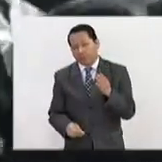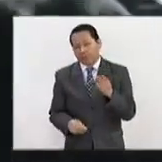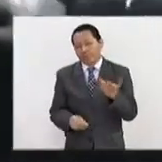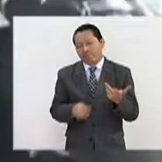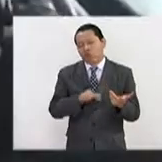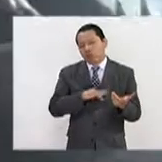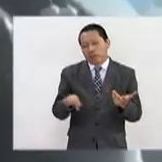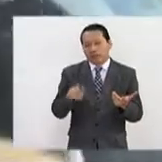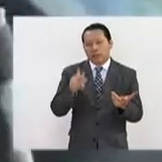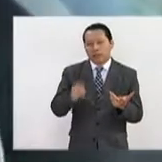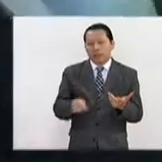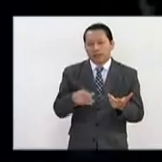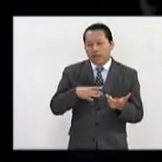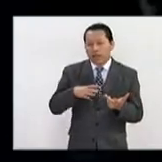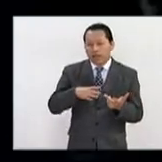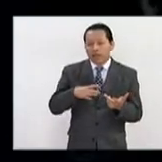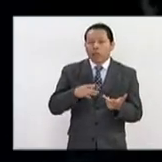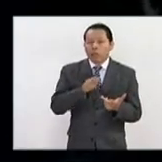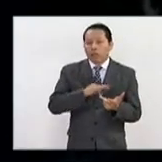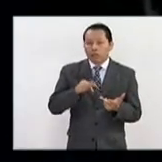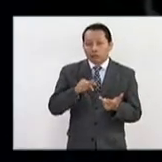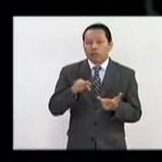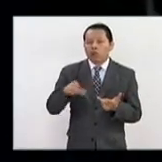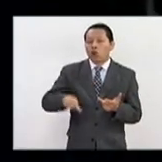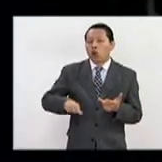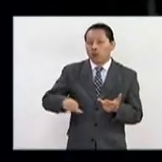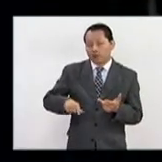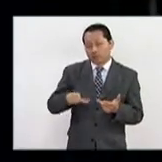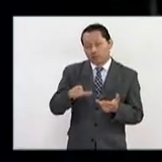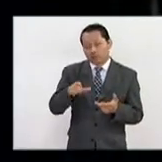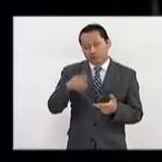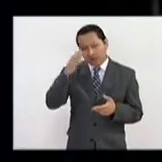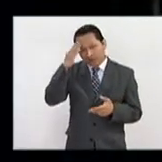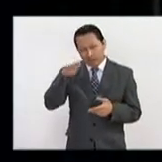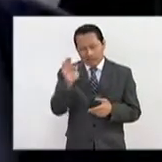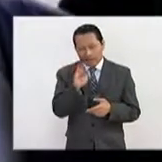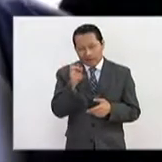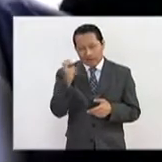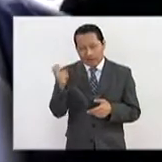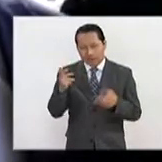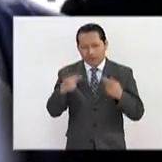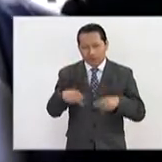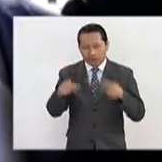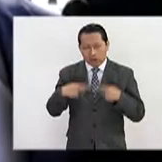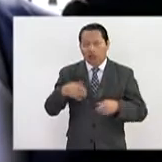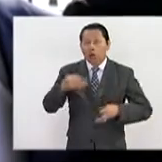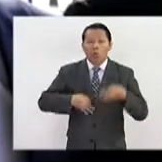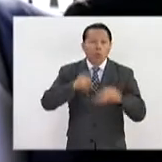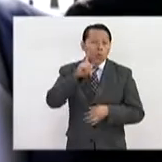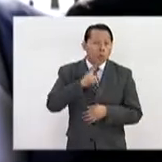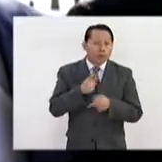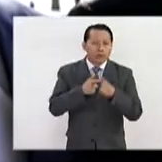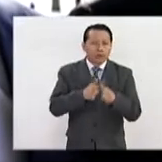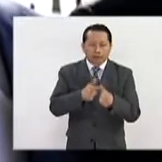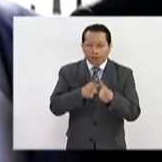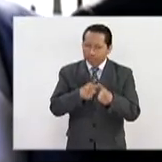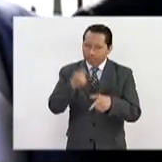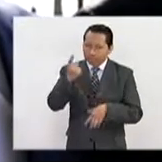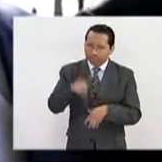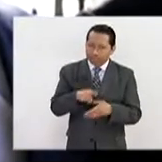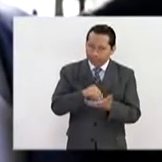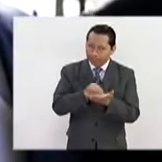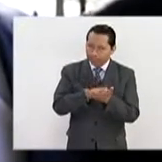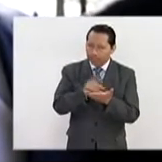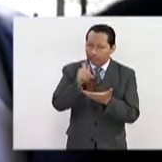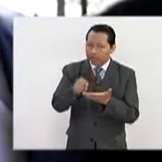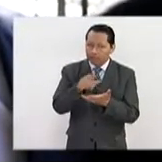las autoridades consideran existente en el caso de esta persona. La juez mantuvo también la orden para que los